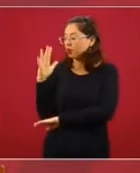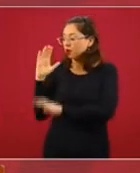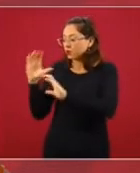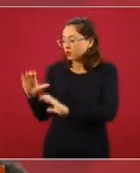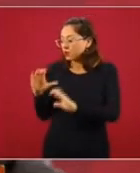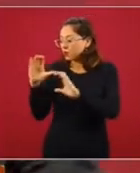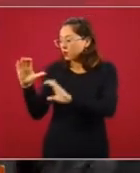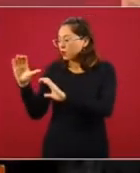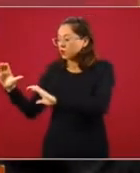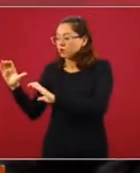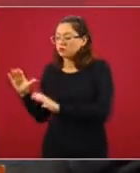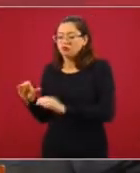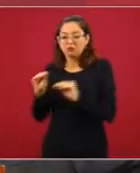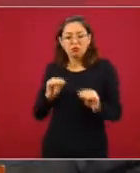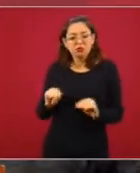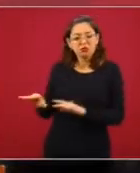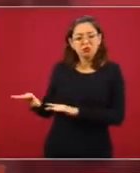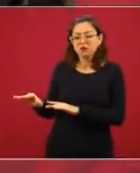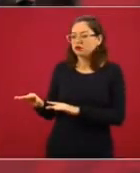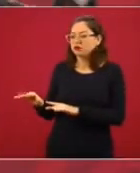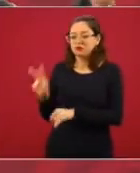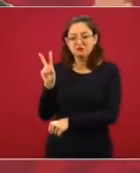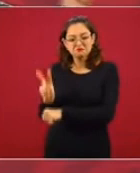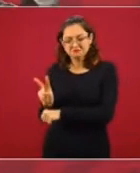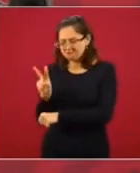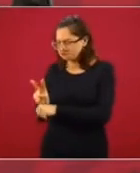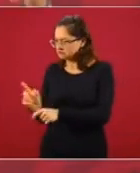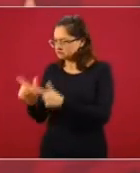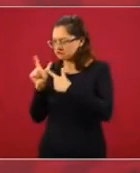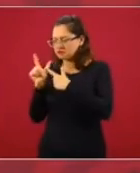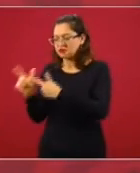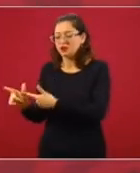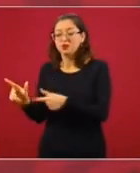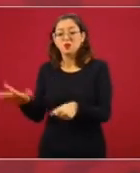porque han creado también una campaña sobre esto.